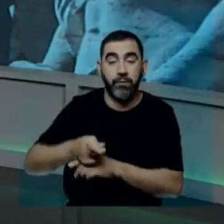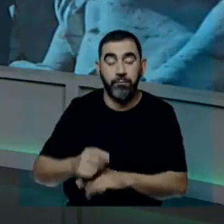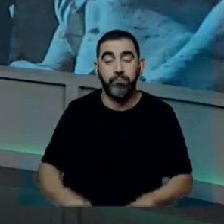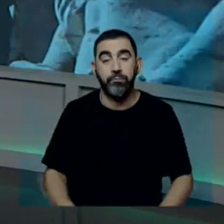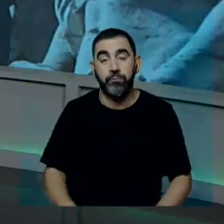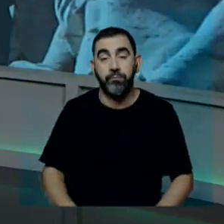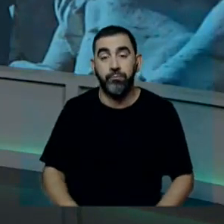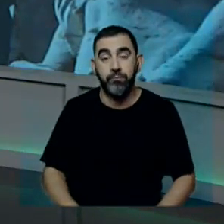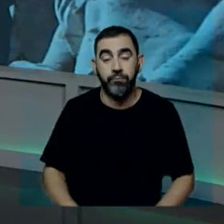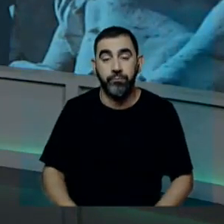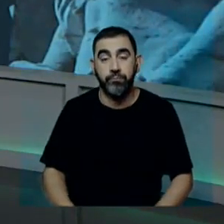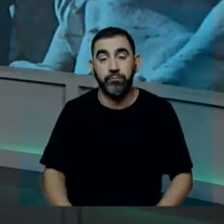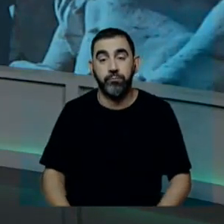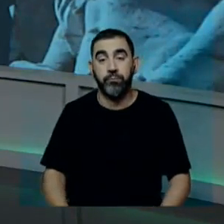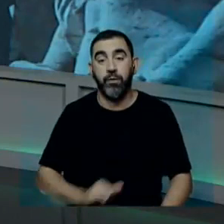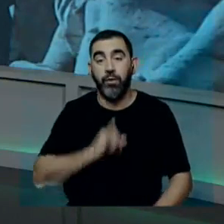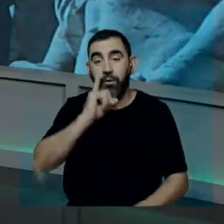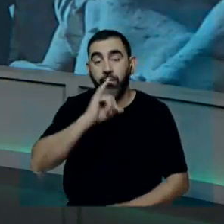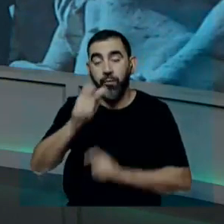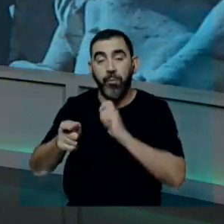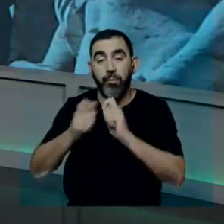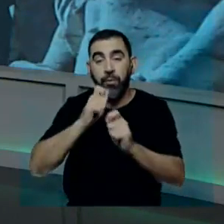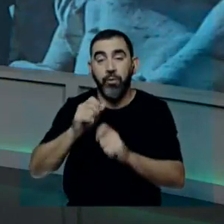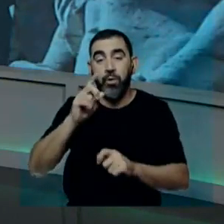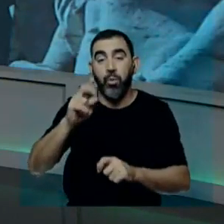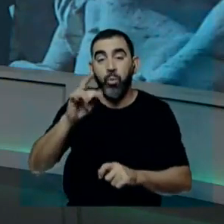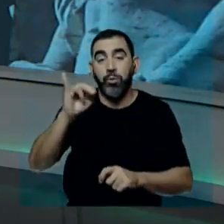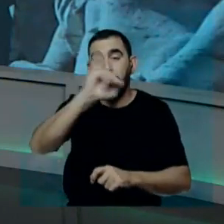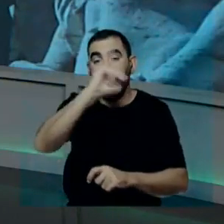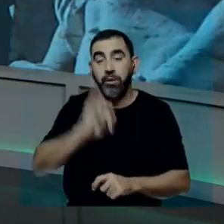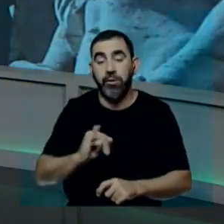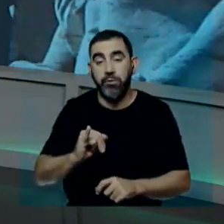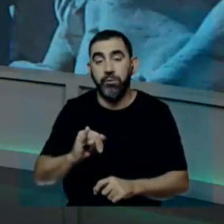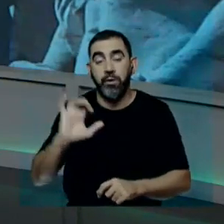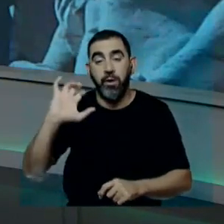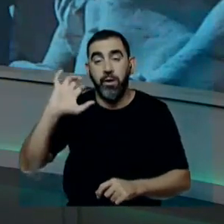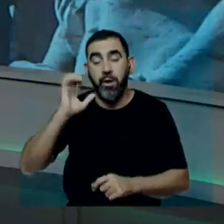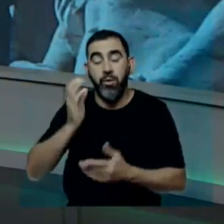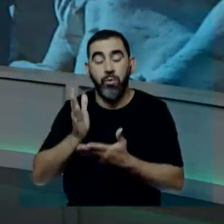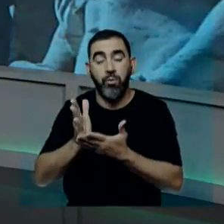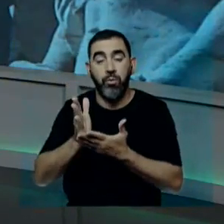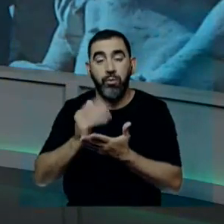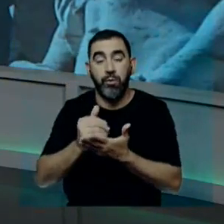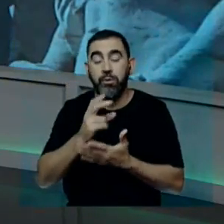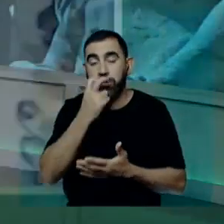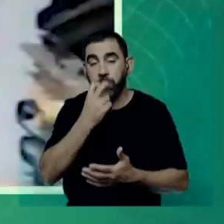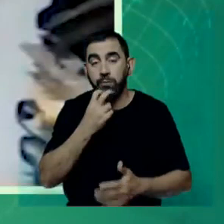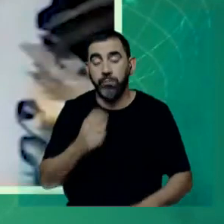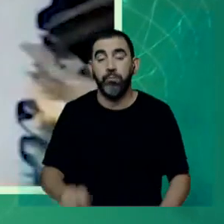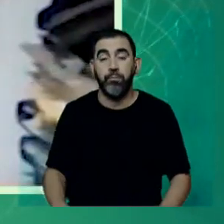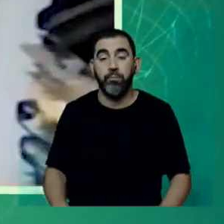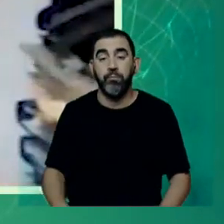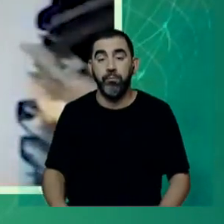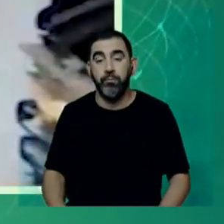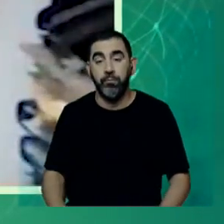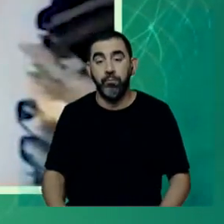informó en diálogo con MB Noticias el periodista Jorge Gutiérrez de CW41 del Departamento de San José. Hecho